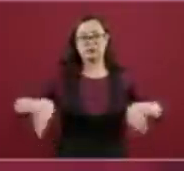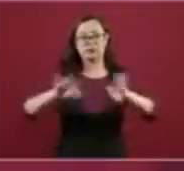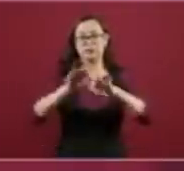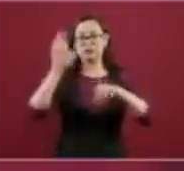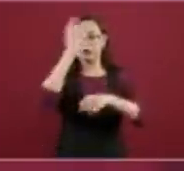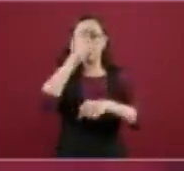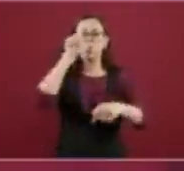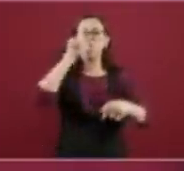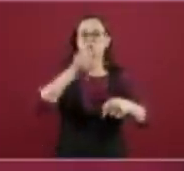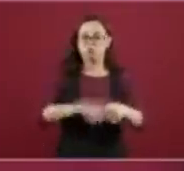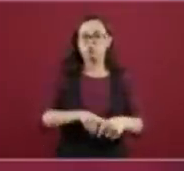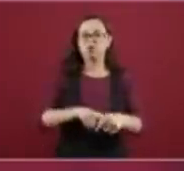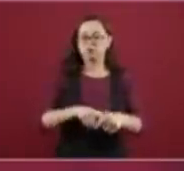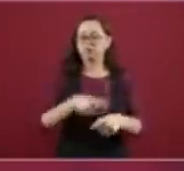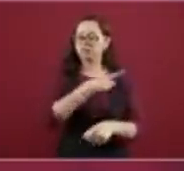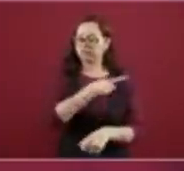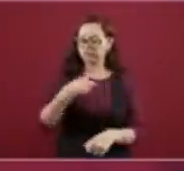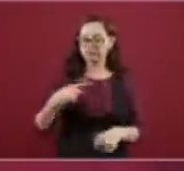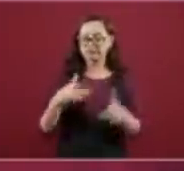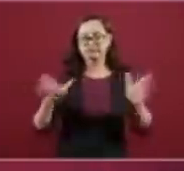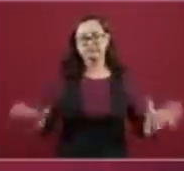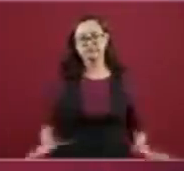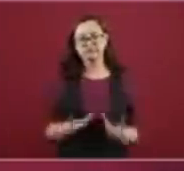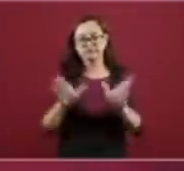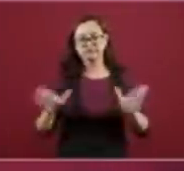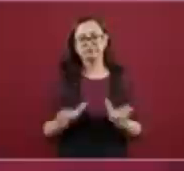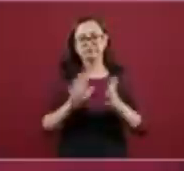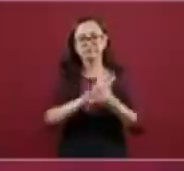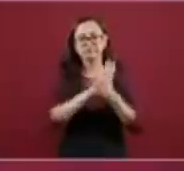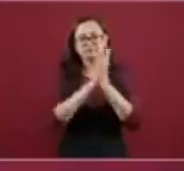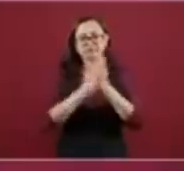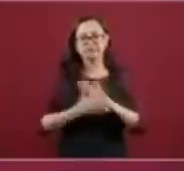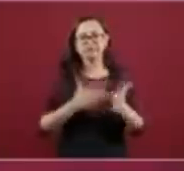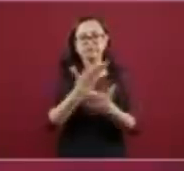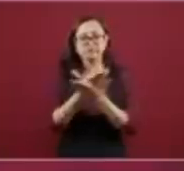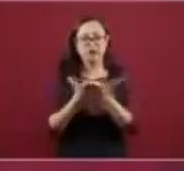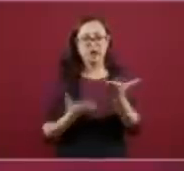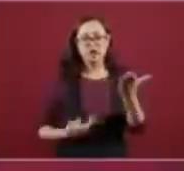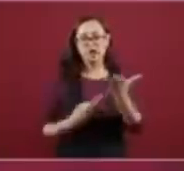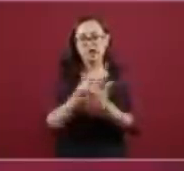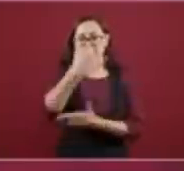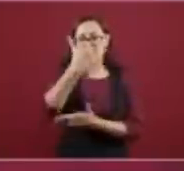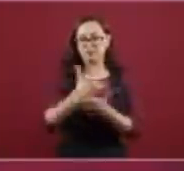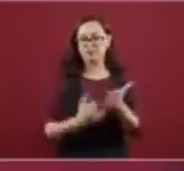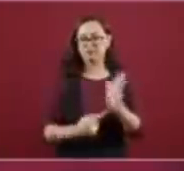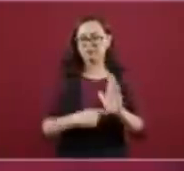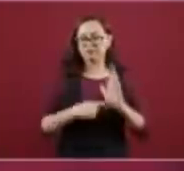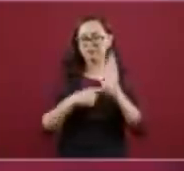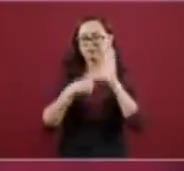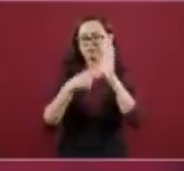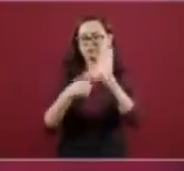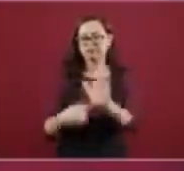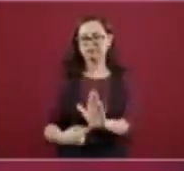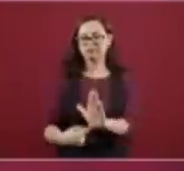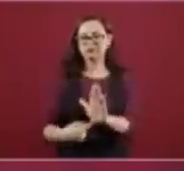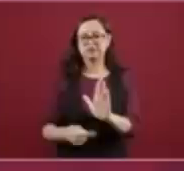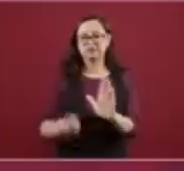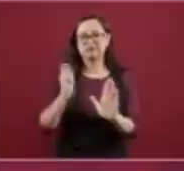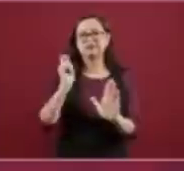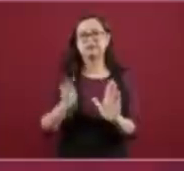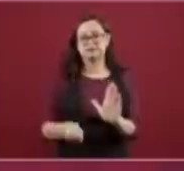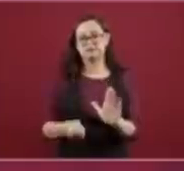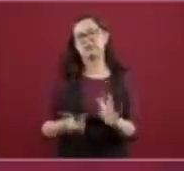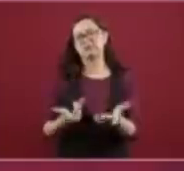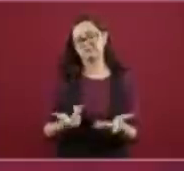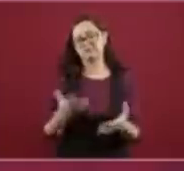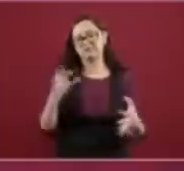transformación, y este proyecto que tenemos oportunidad de presentar hoy tiene que ver con ello, tiene que